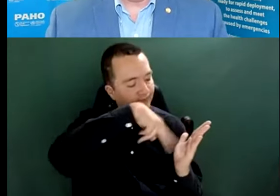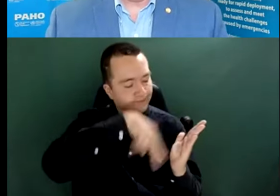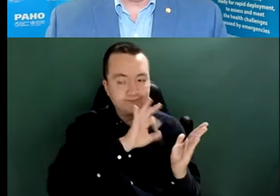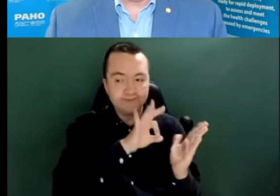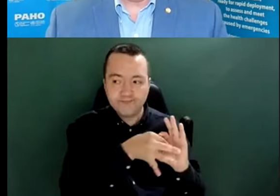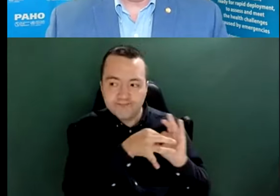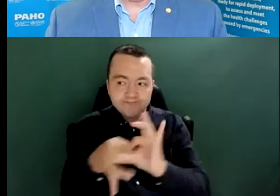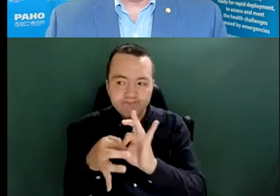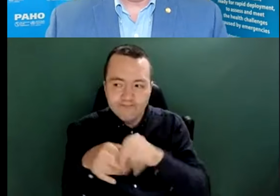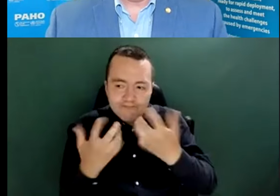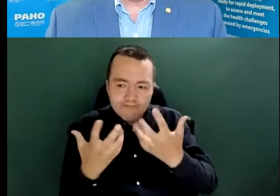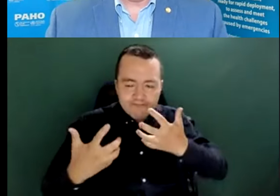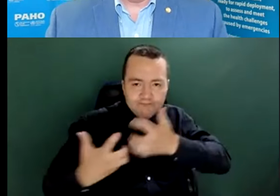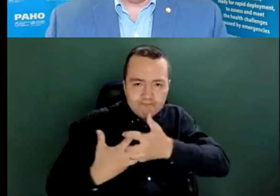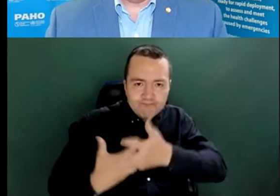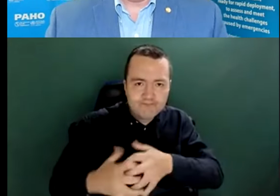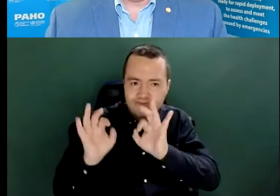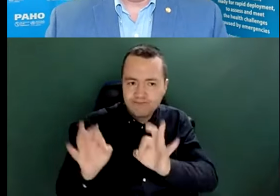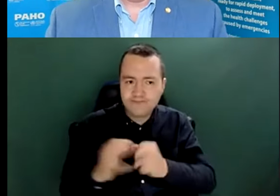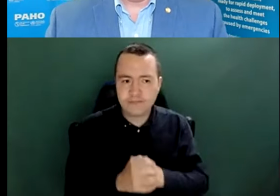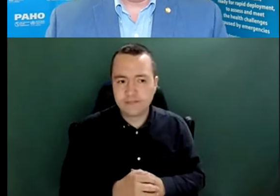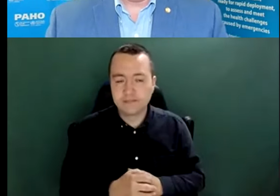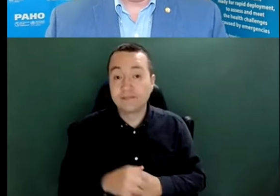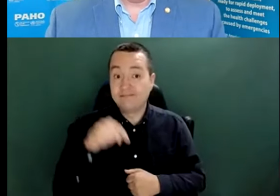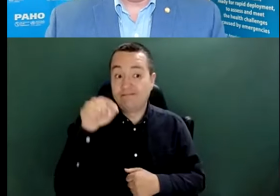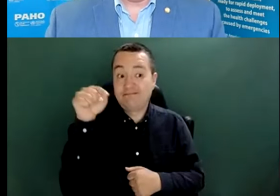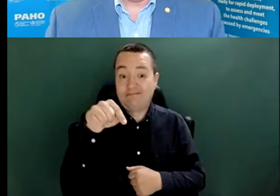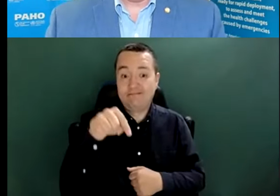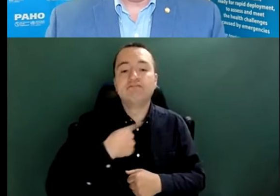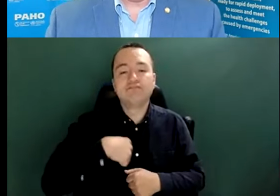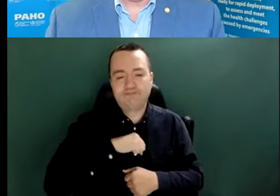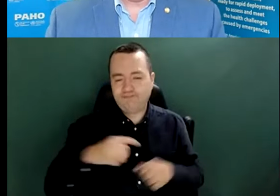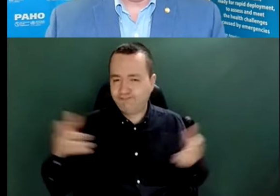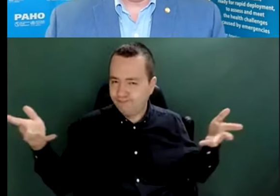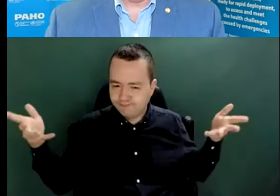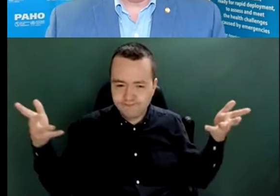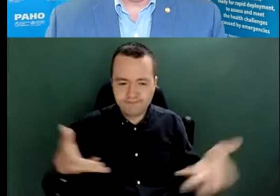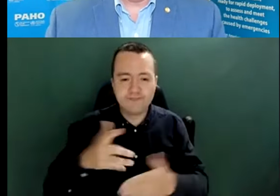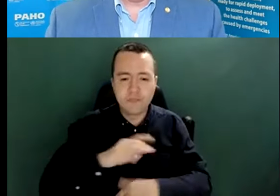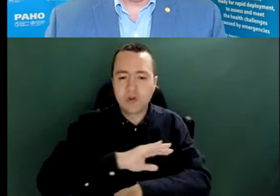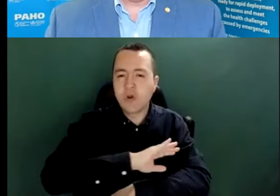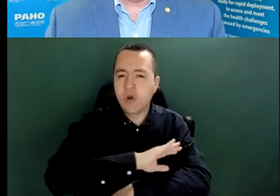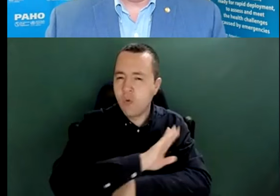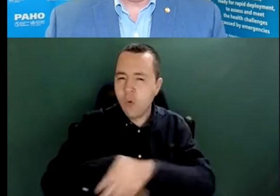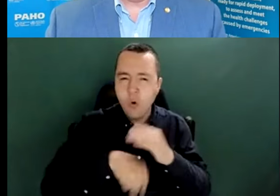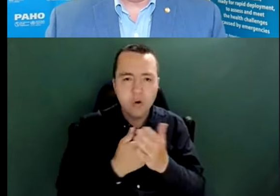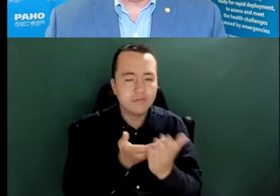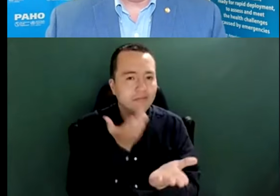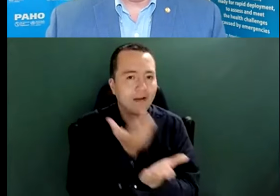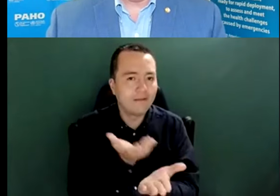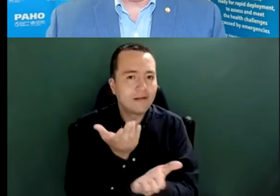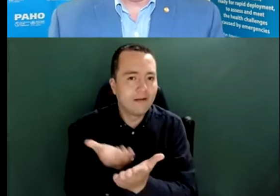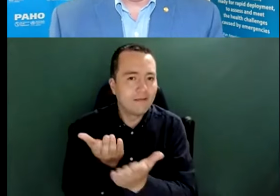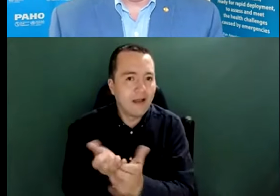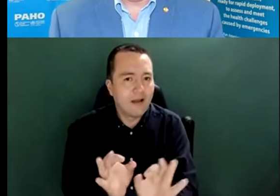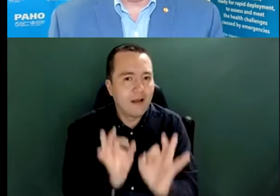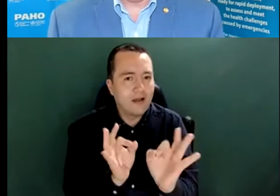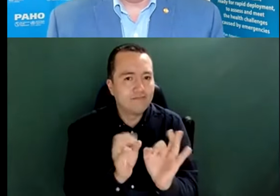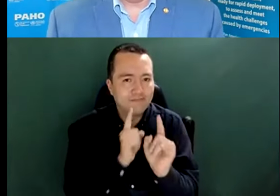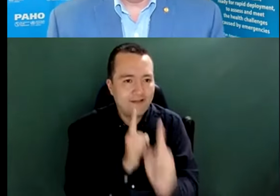Y acá esto es donde traemos toda la evidencia relevante sobre un tema para dar una base